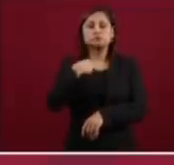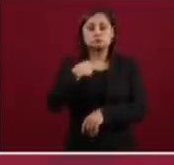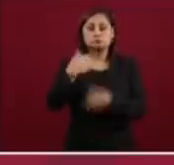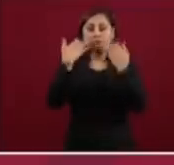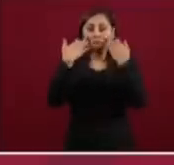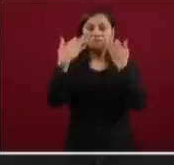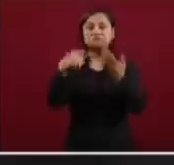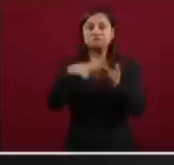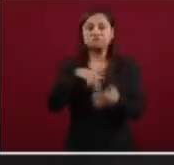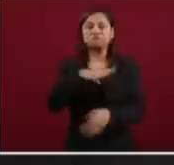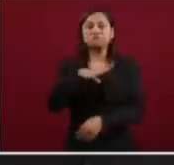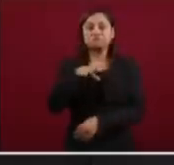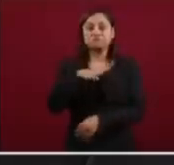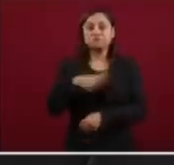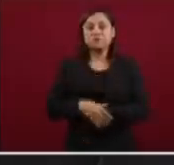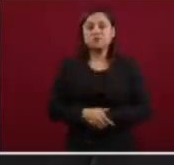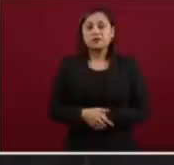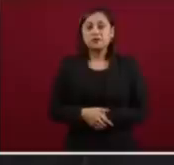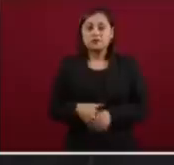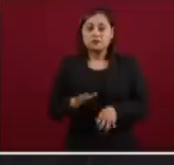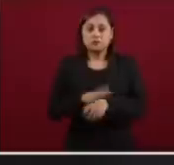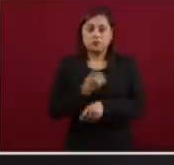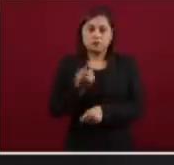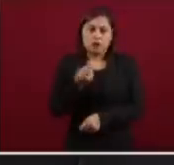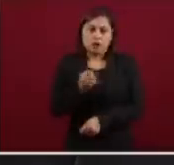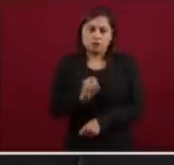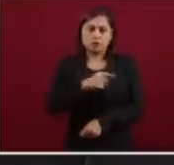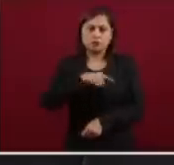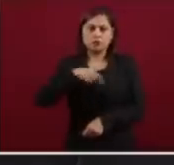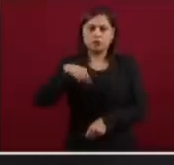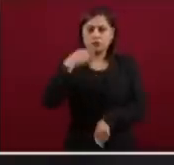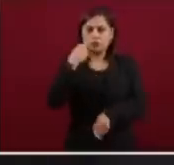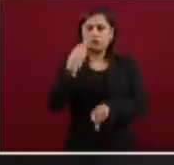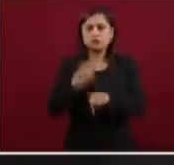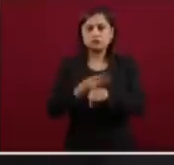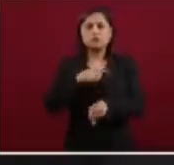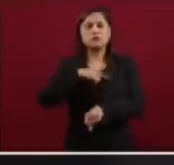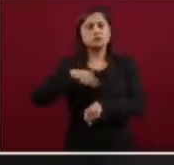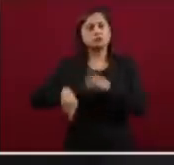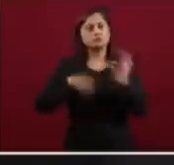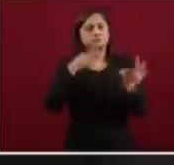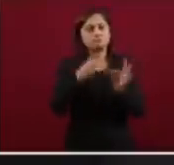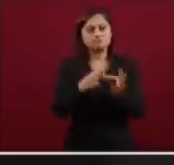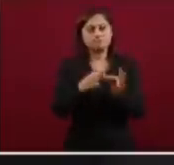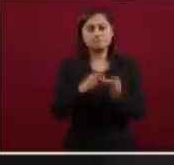probarlo porque es nuestra responsabilidad y cumplimos